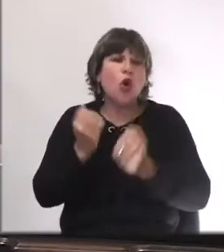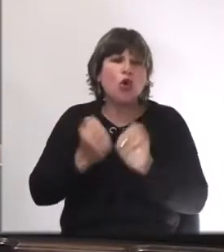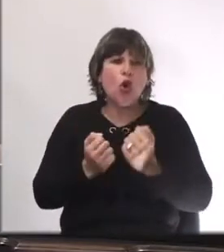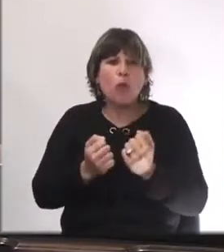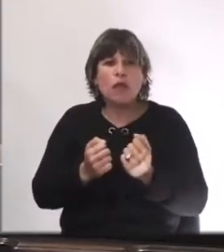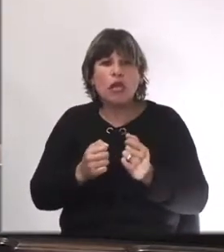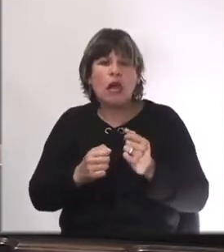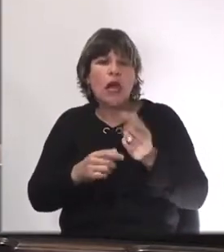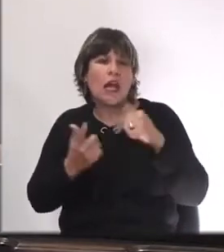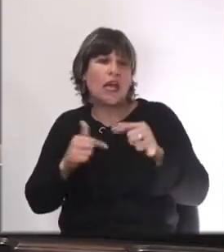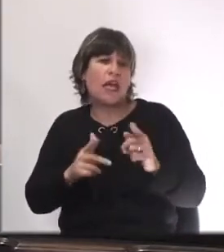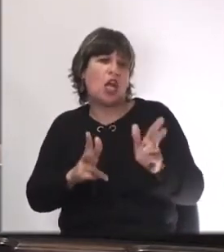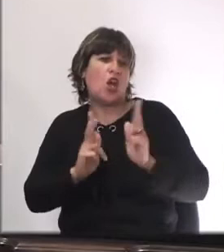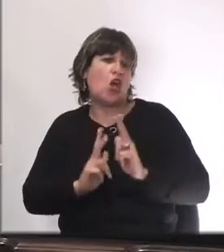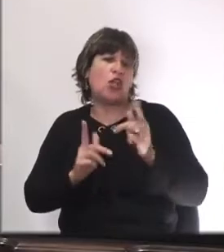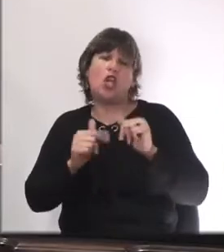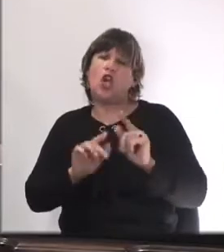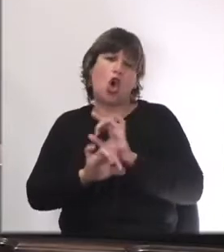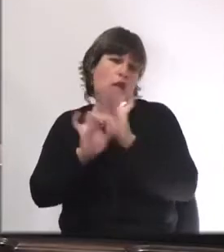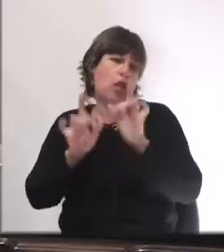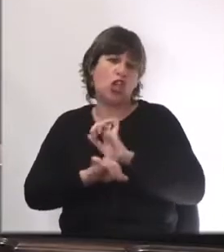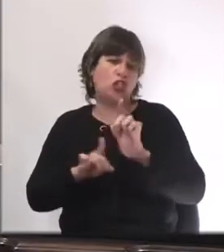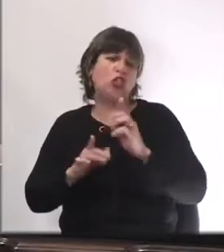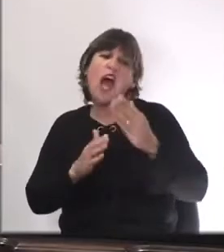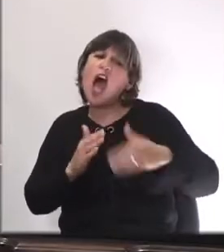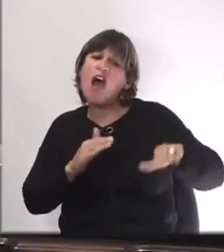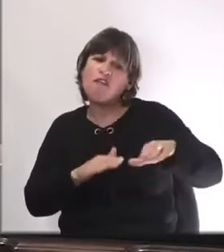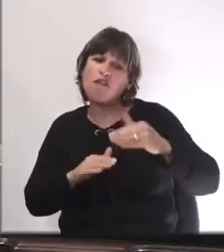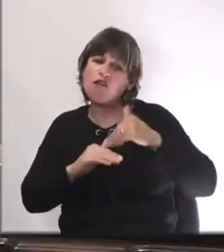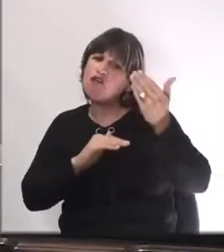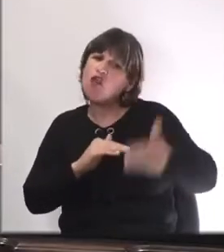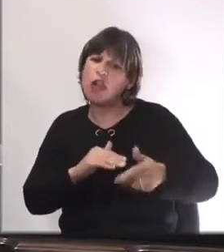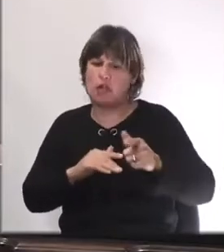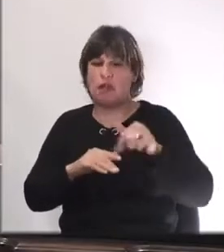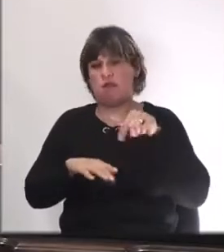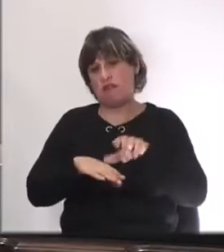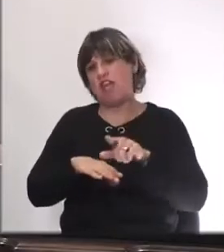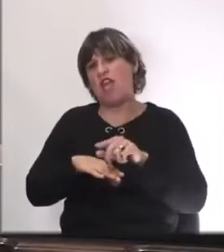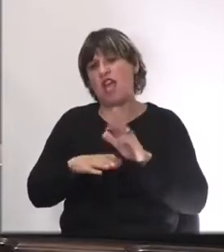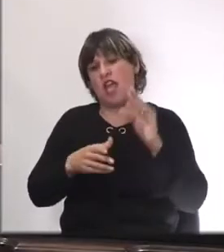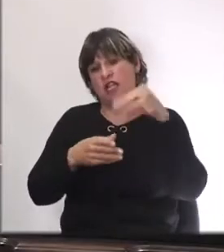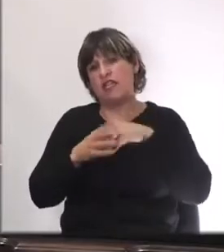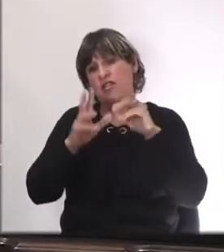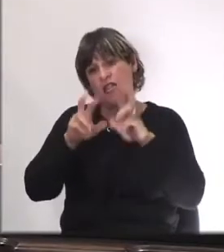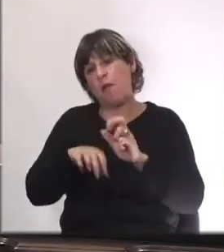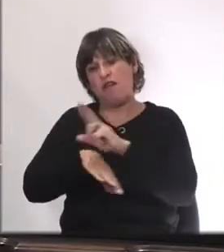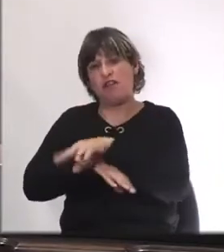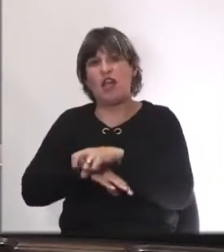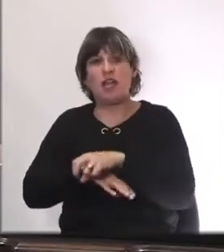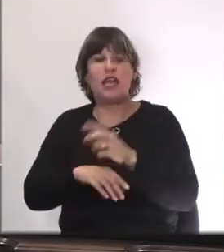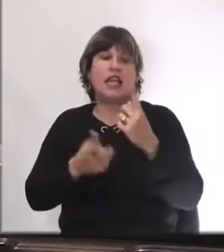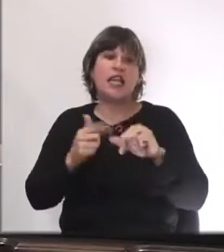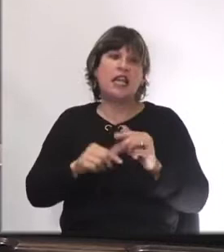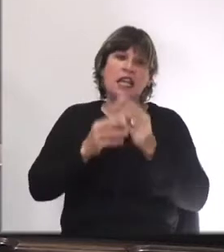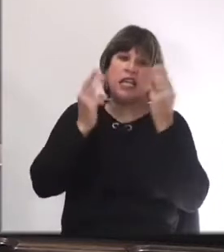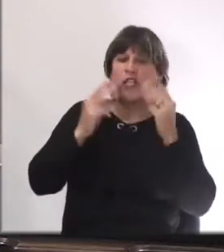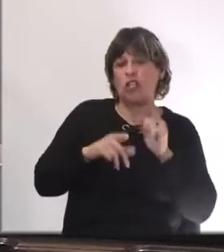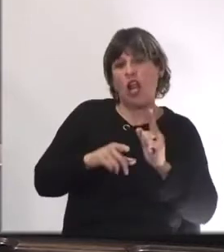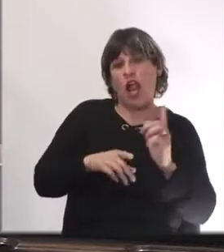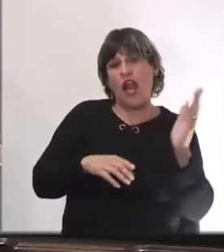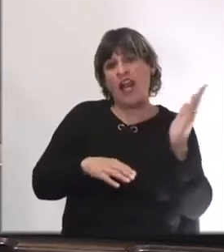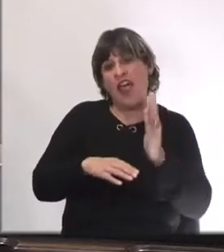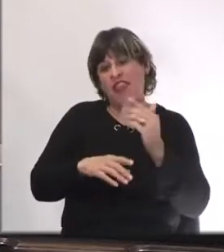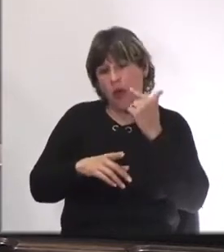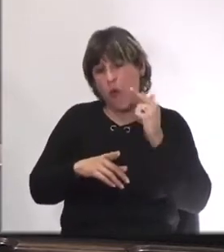nos dijo explícitamente que eso iba a estar fuera del perímetro fiscal. O sea, en realidad, las deudas que contraigan no van a computar